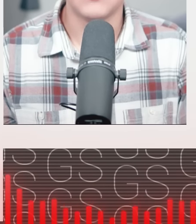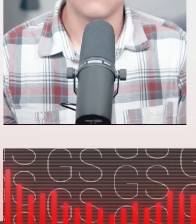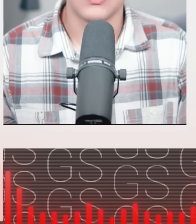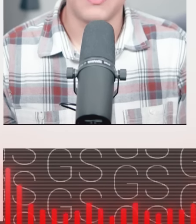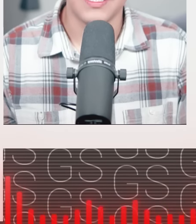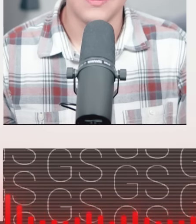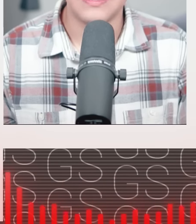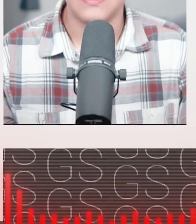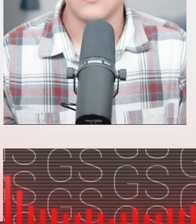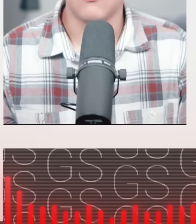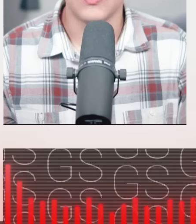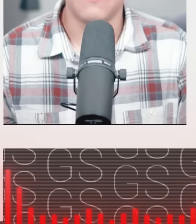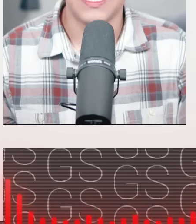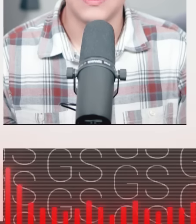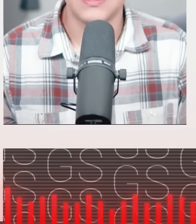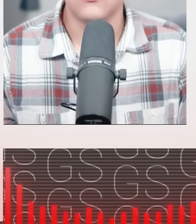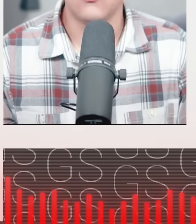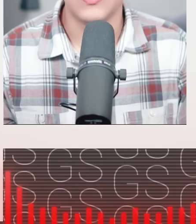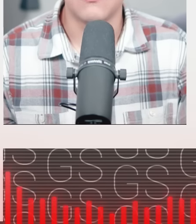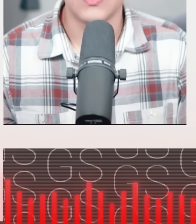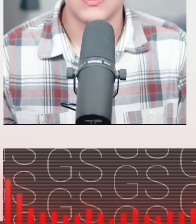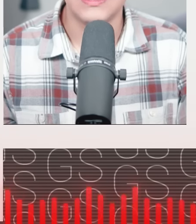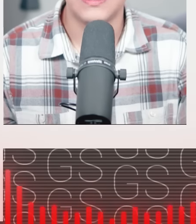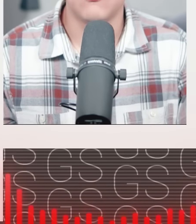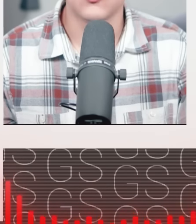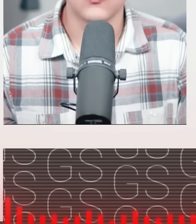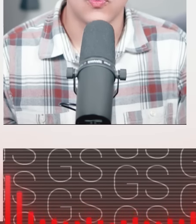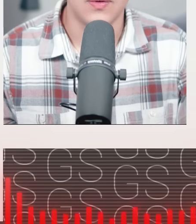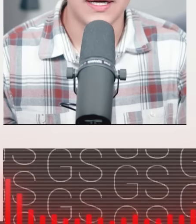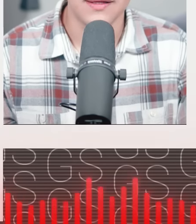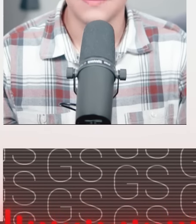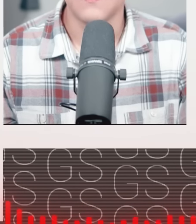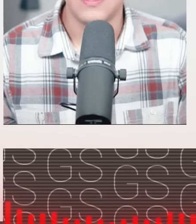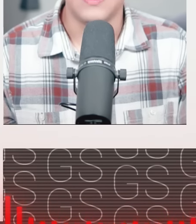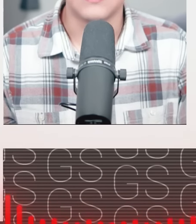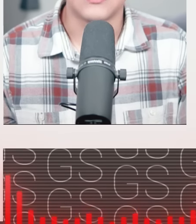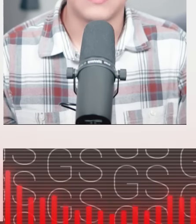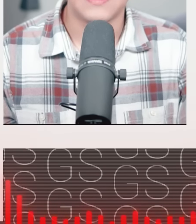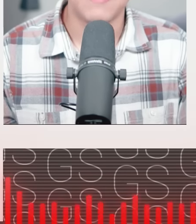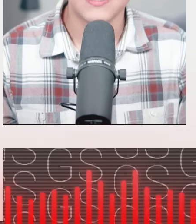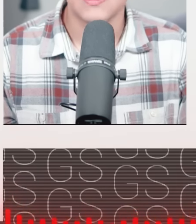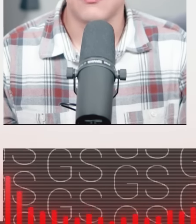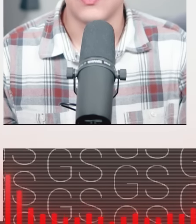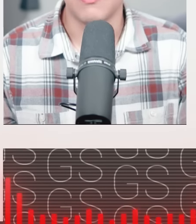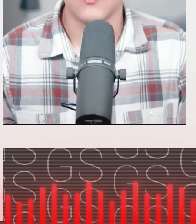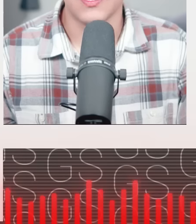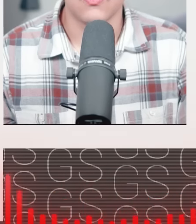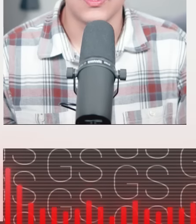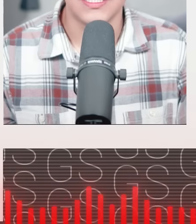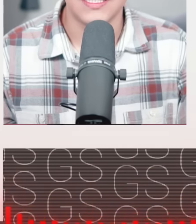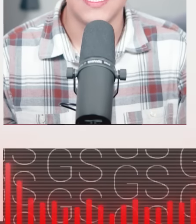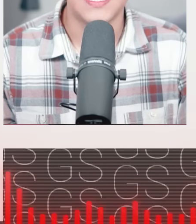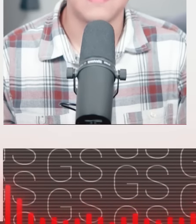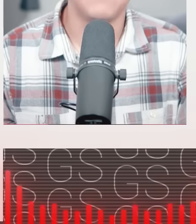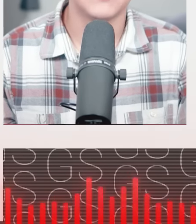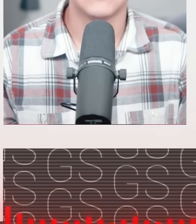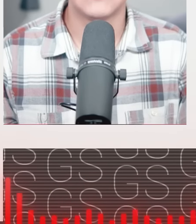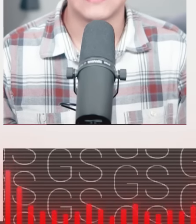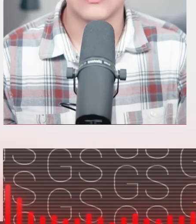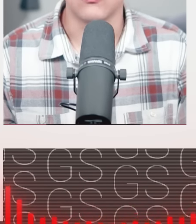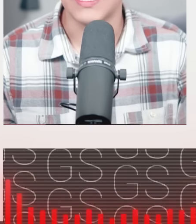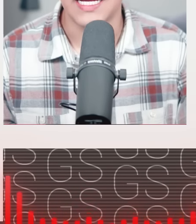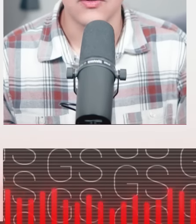siempre decimos la verdad y la decimos de frente. Si no lo hiciéramos así, seríamos unos cobardes. Hay que trabajar más, poner menos excusas y dar